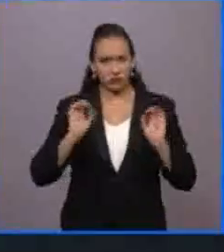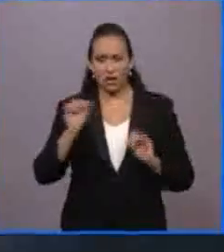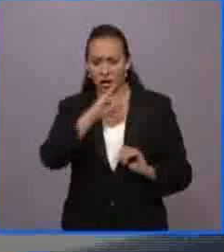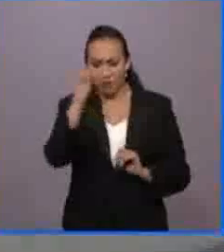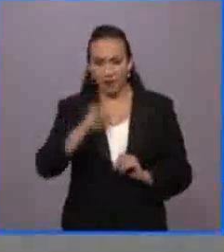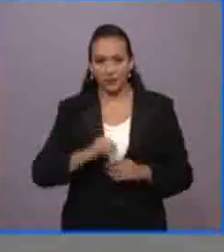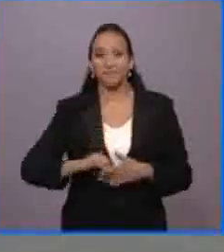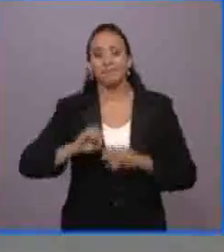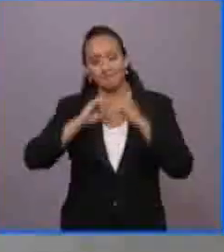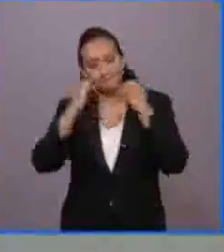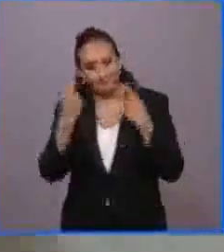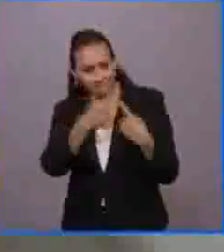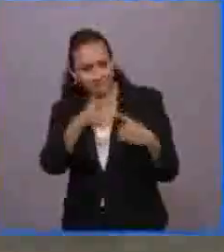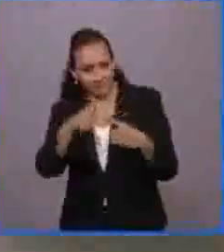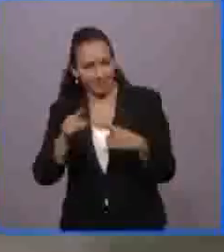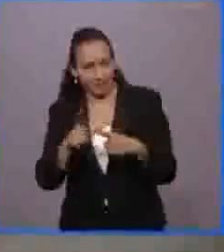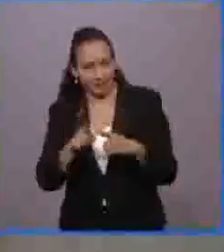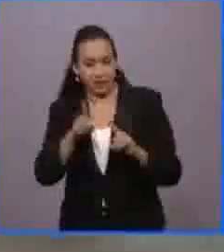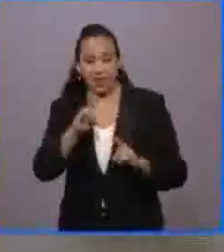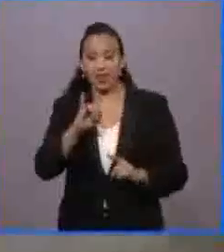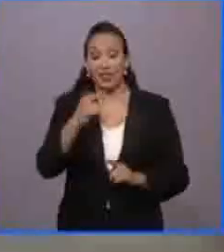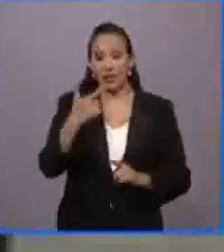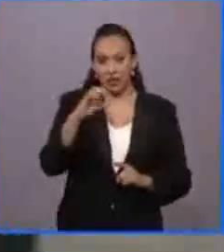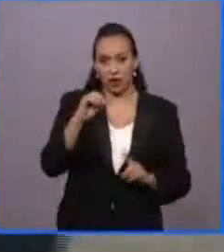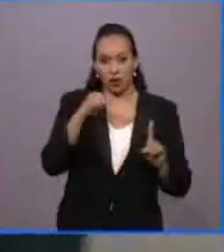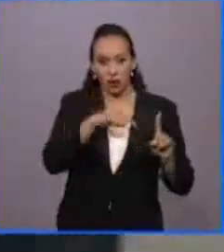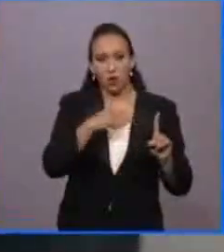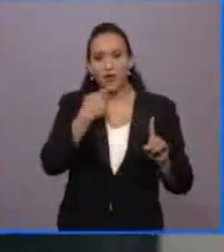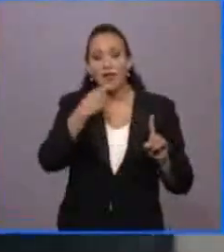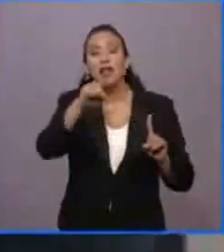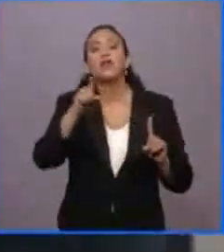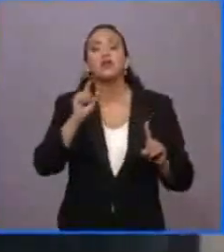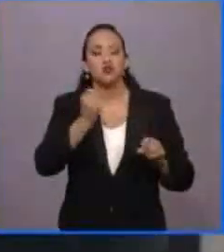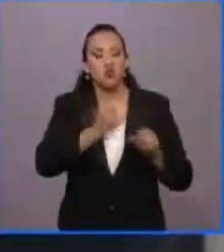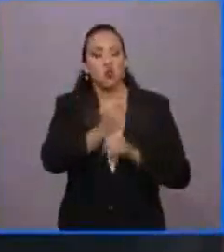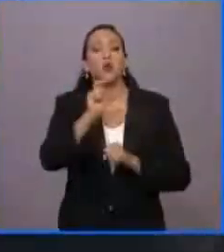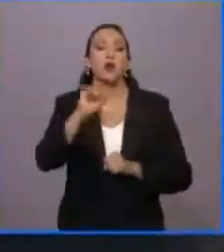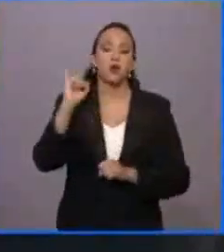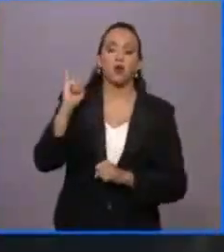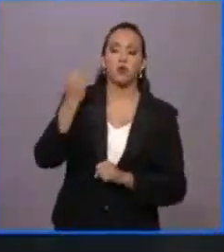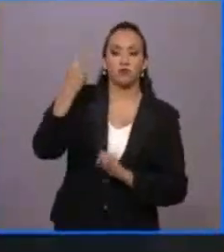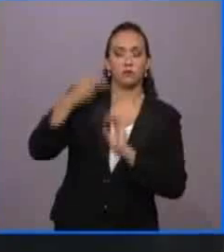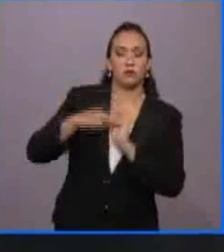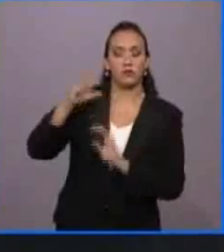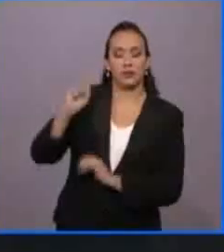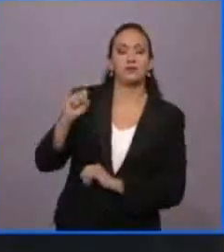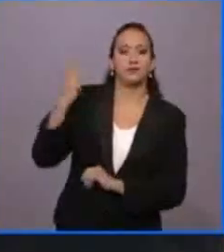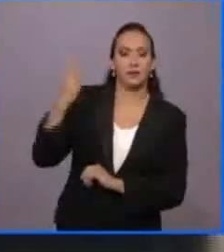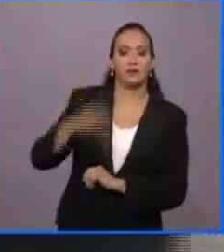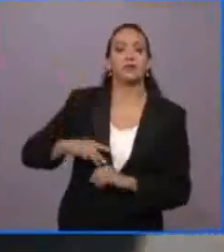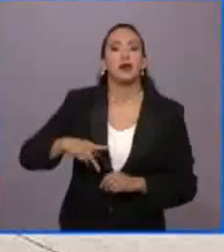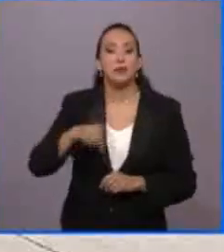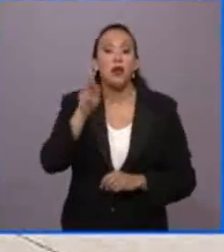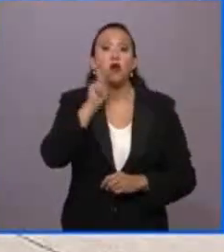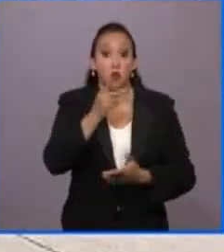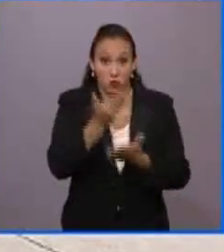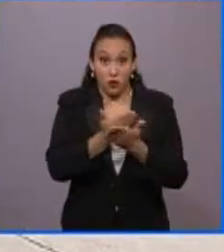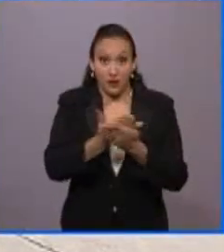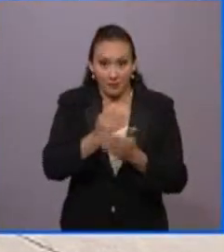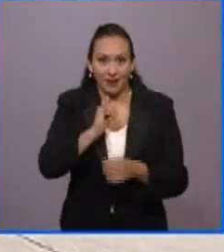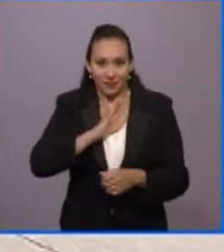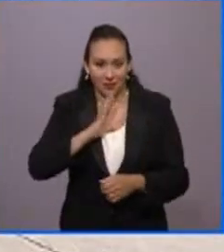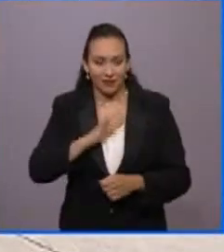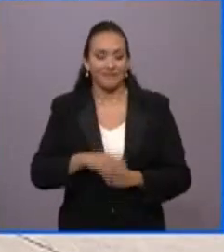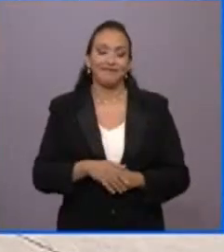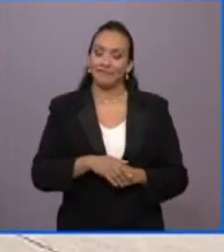de diversas organizaciones, Diego denunció la tortura en junio de 2023 y, a pesar de existir pruebas periciales,